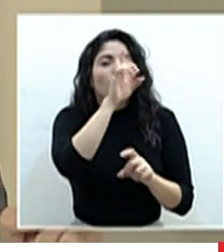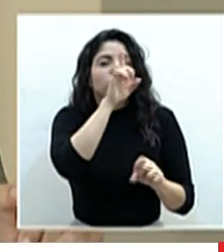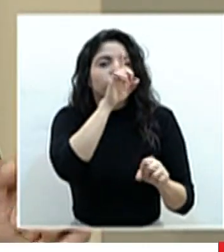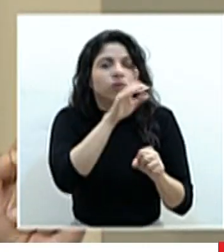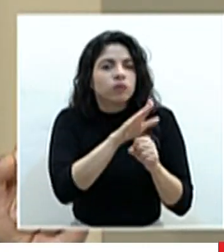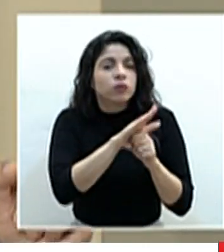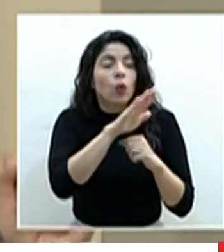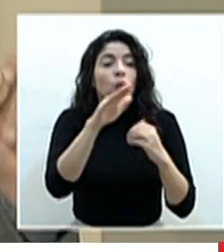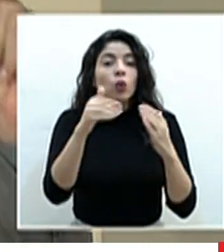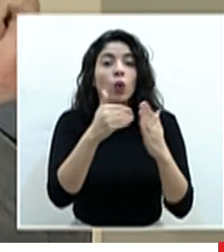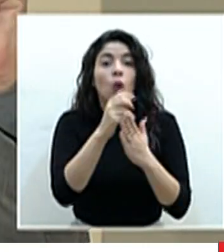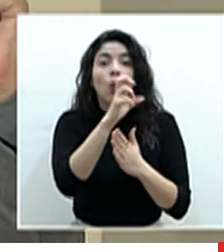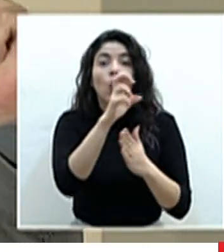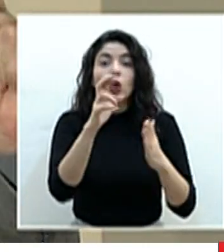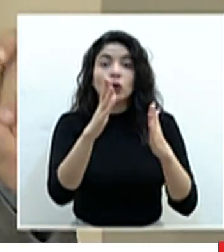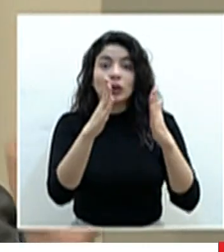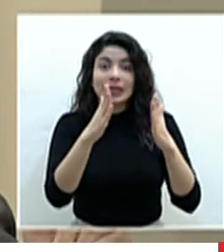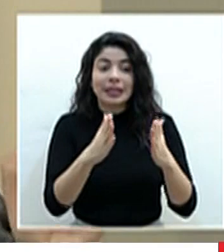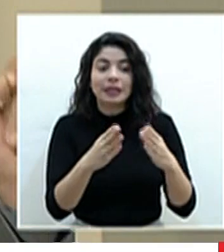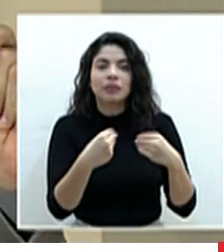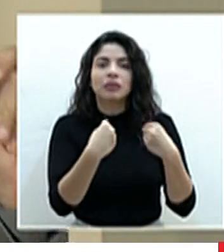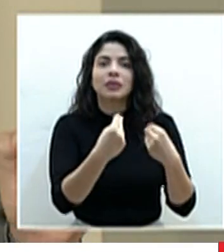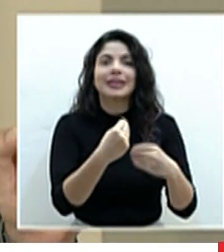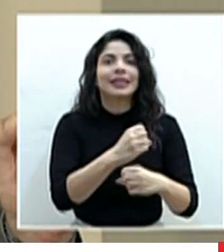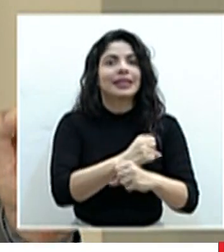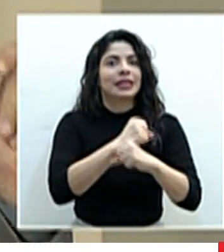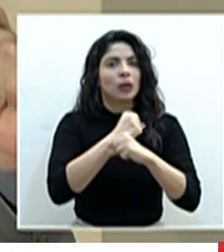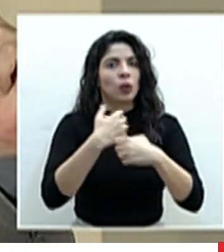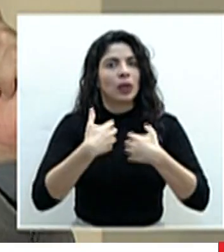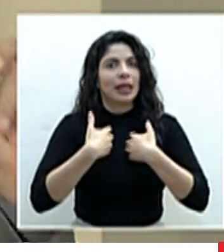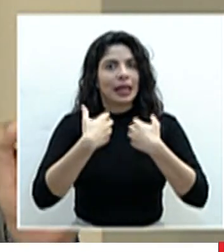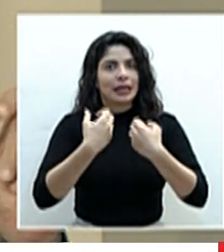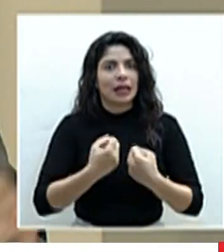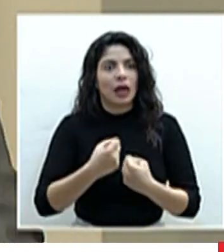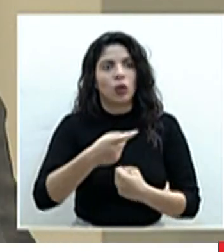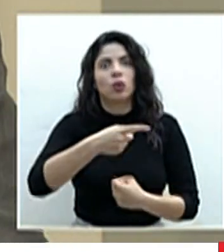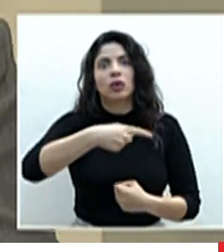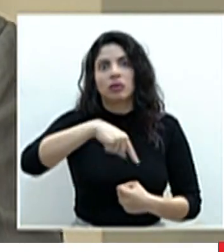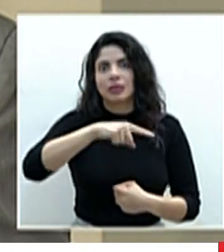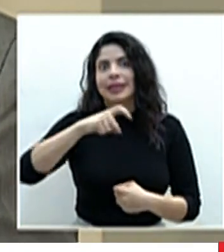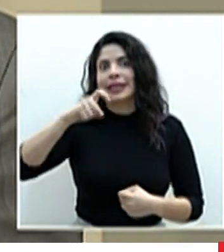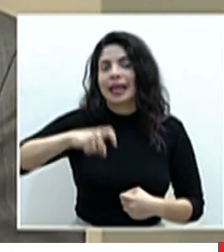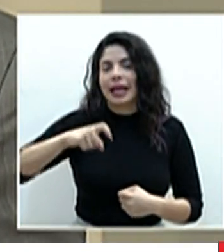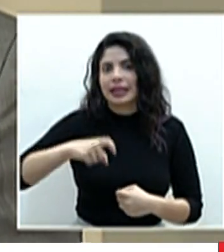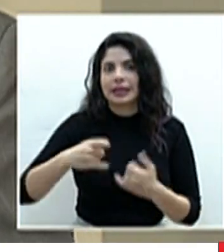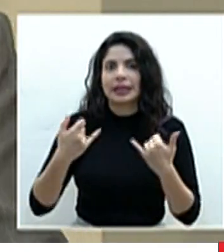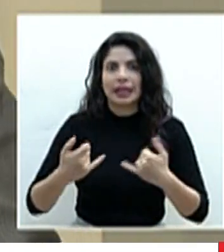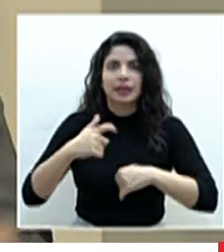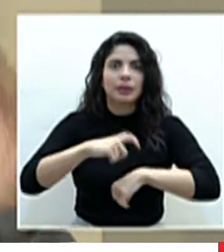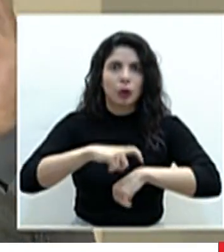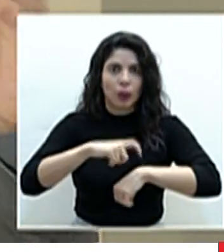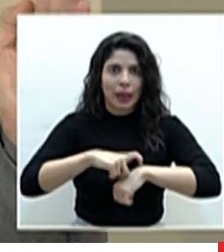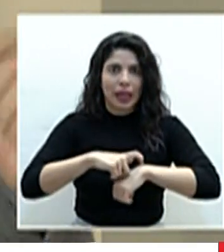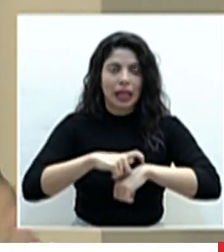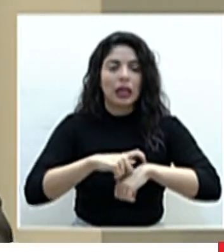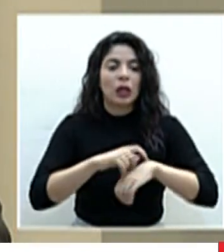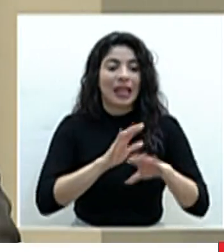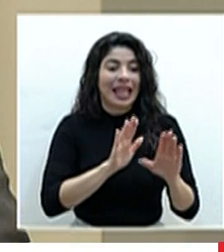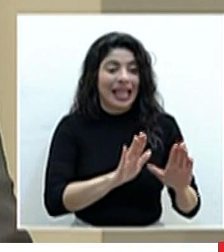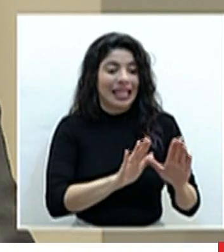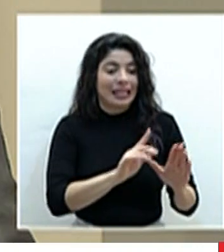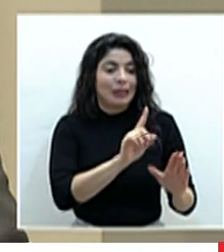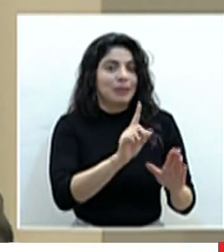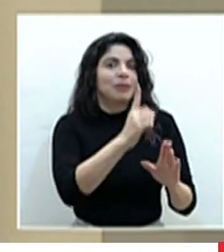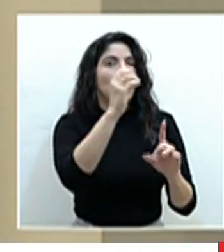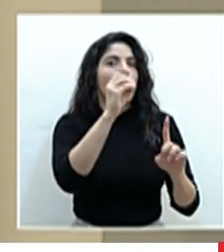los costarricenses la seguridad sanitaria que requiere en estos momentos nuestra población. Ese ha sido el objetivo